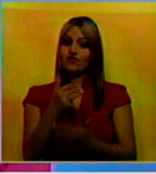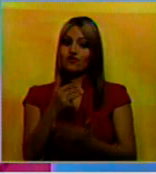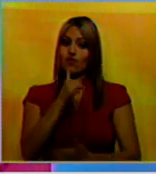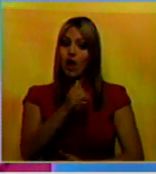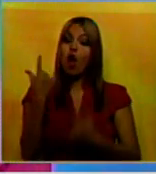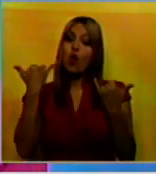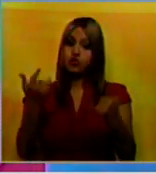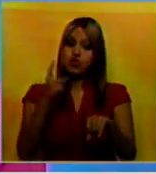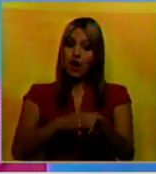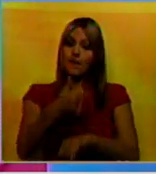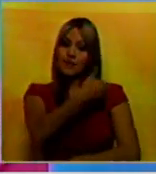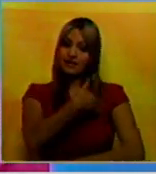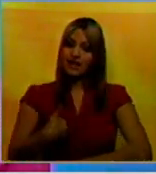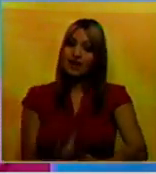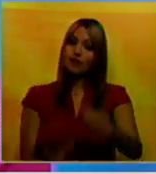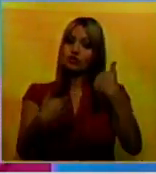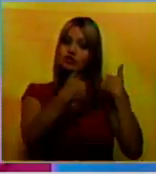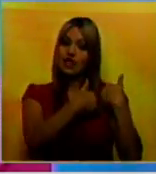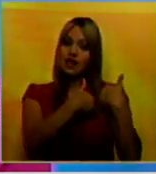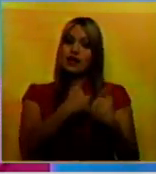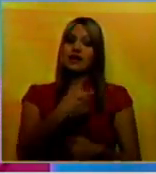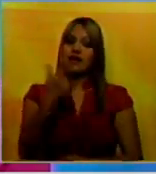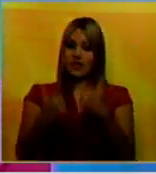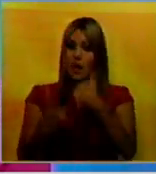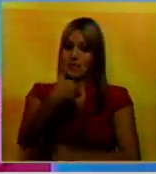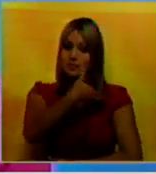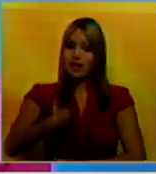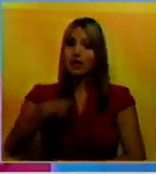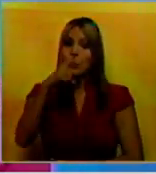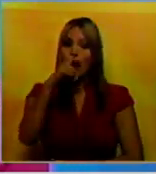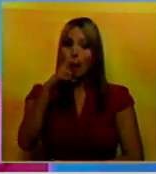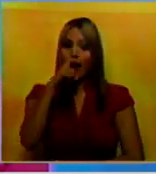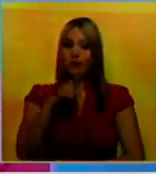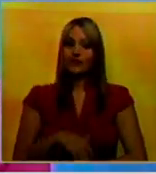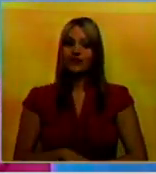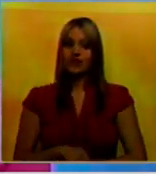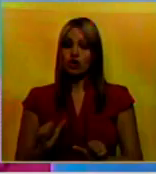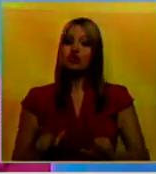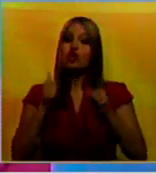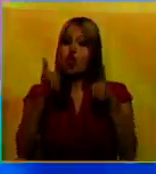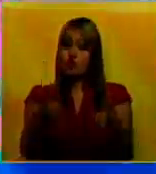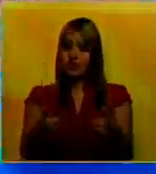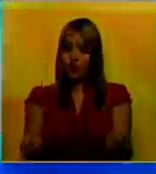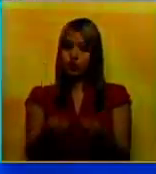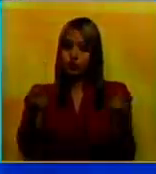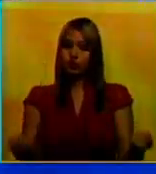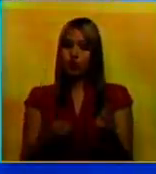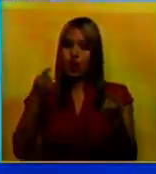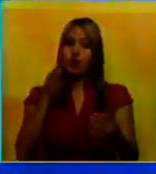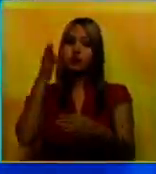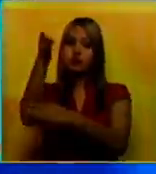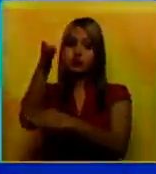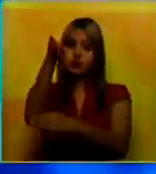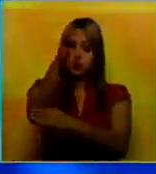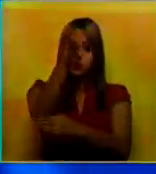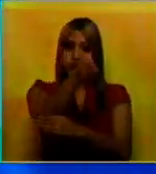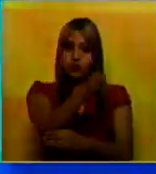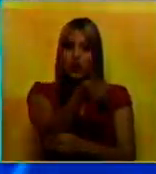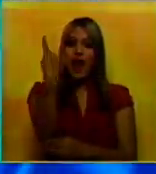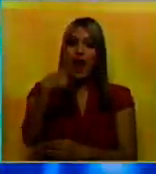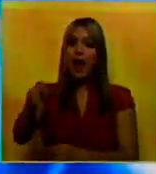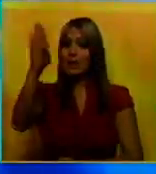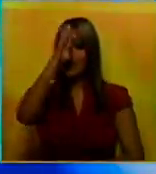Y a esta hora, el presidente encargado de la República y candidato presidencial, Nicolás Maduro, inicia campaña con un recorrido por el